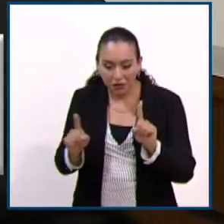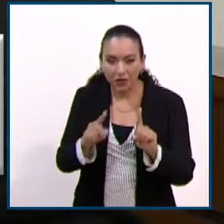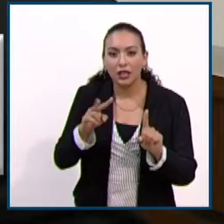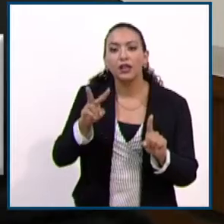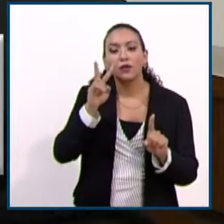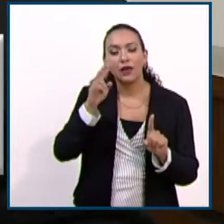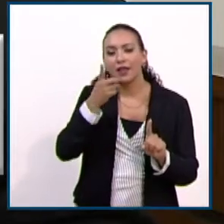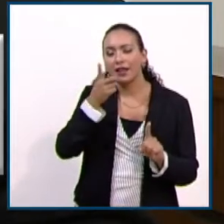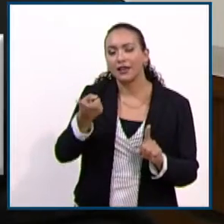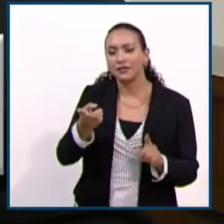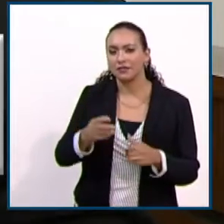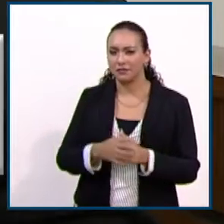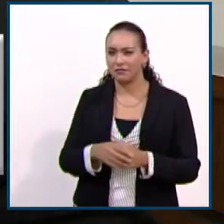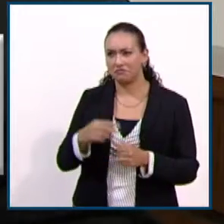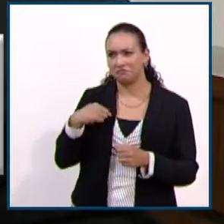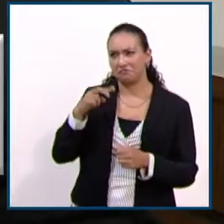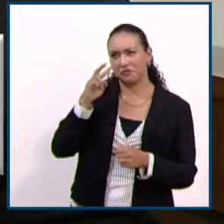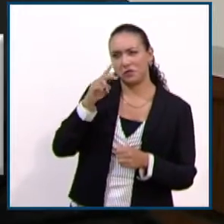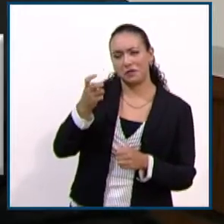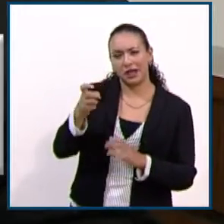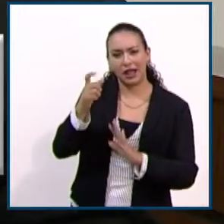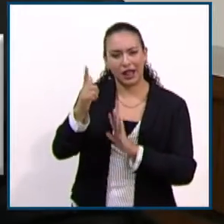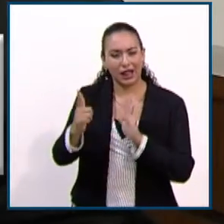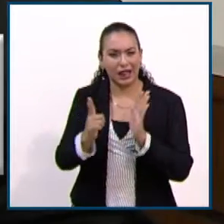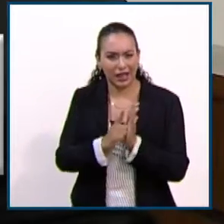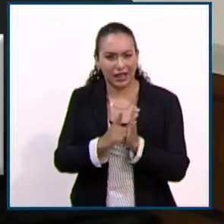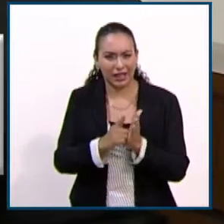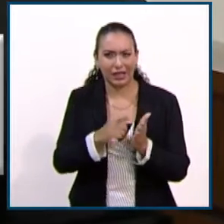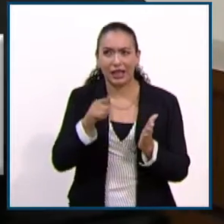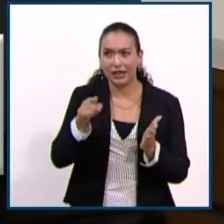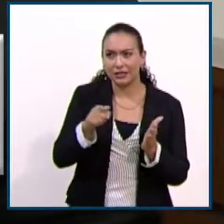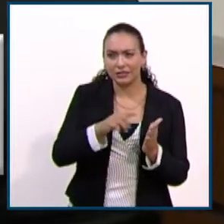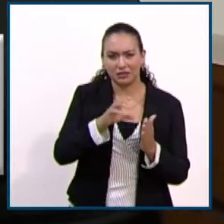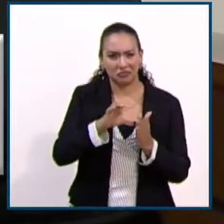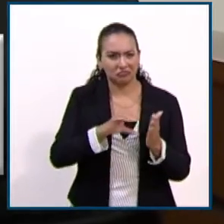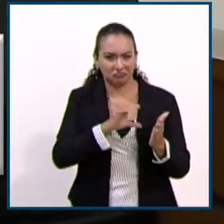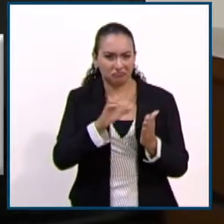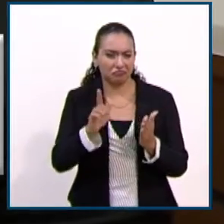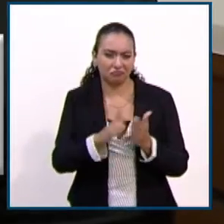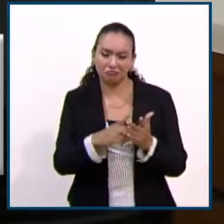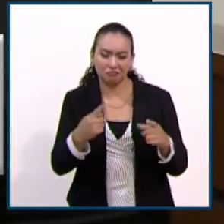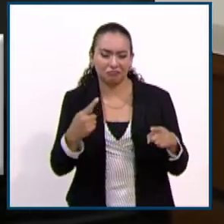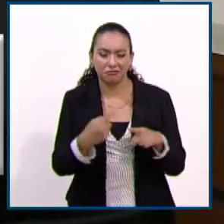y digas, no, yo creo que esta ley es inconstitucional y entonces